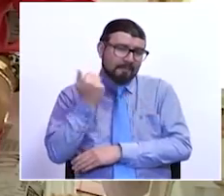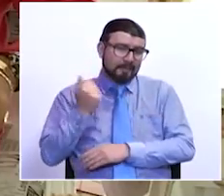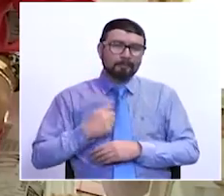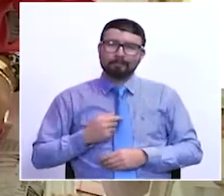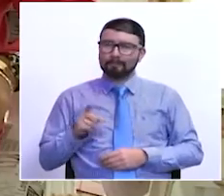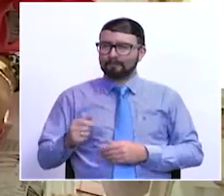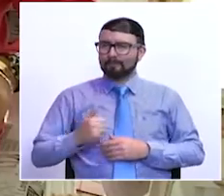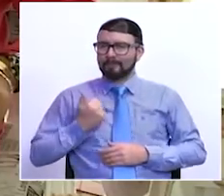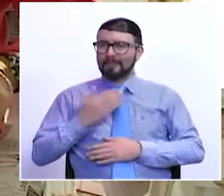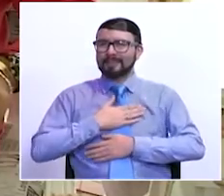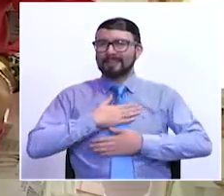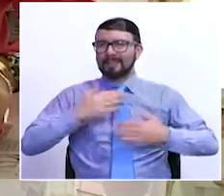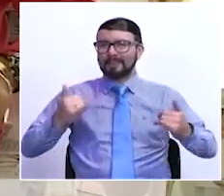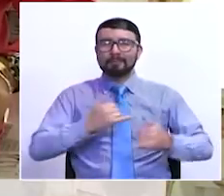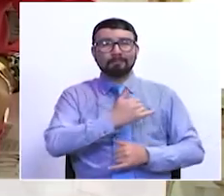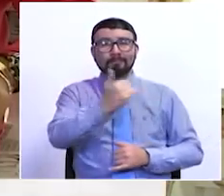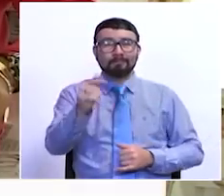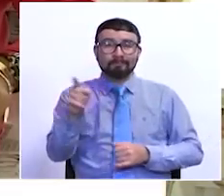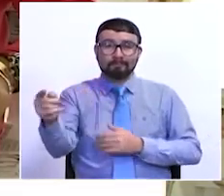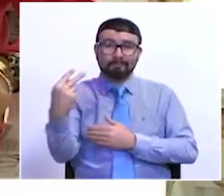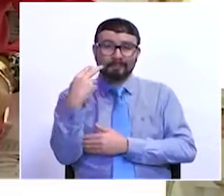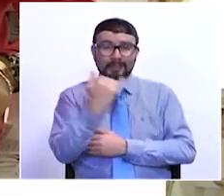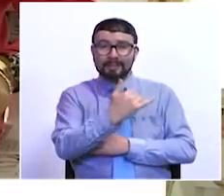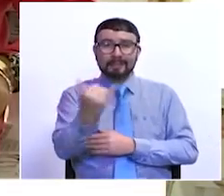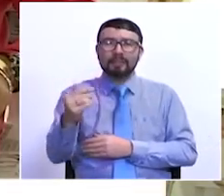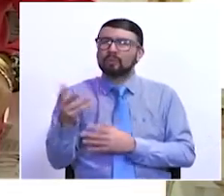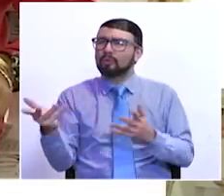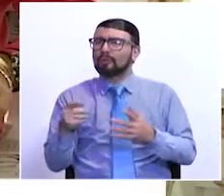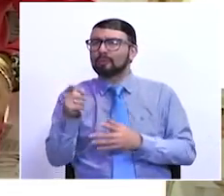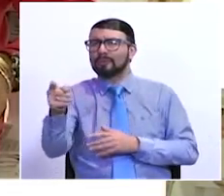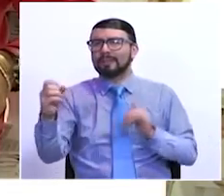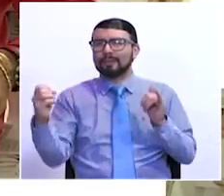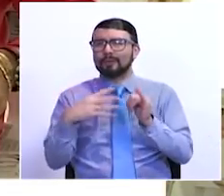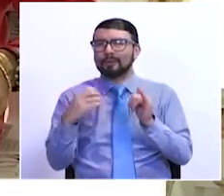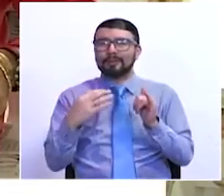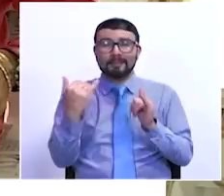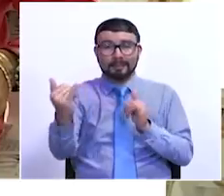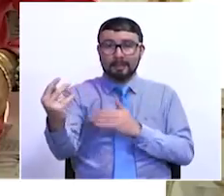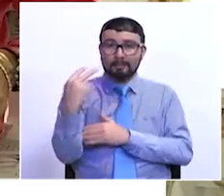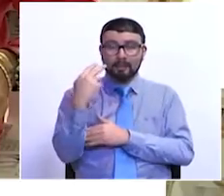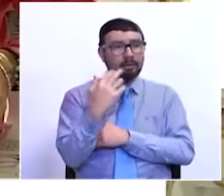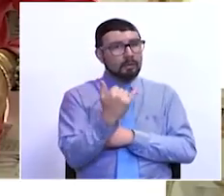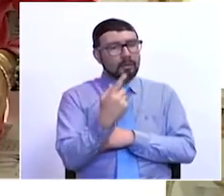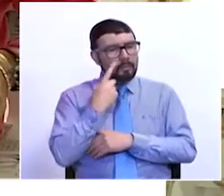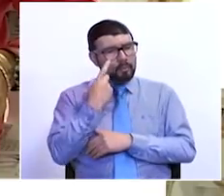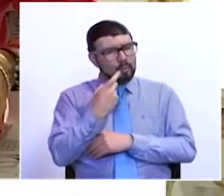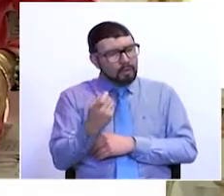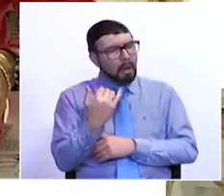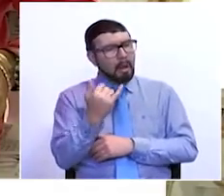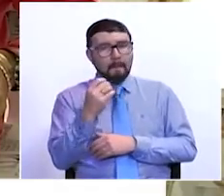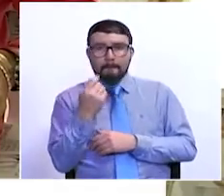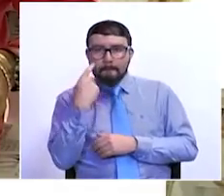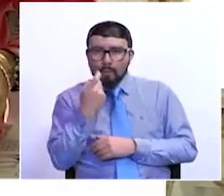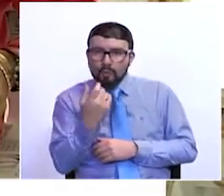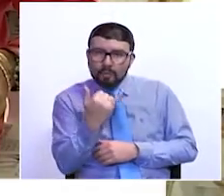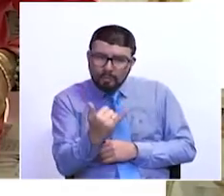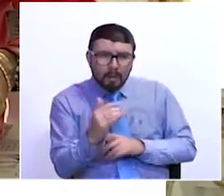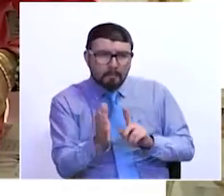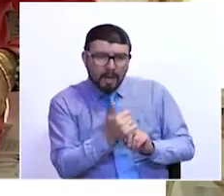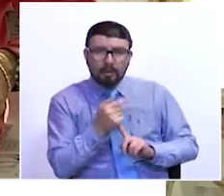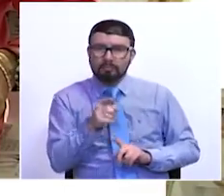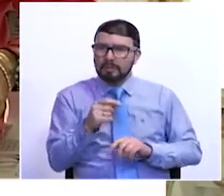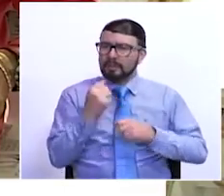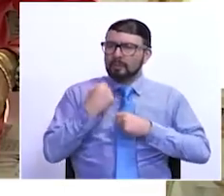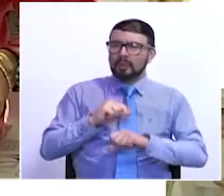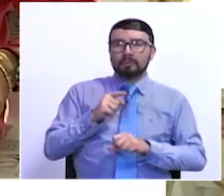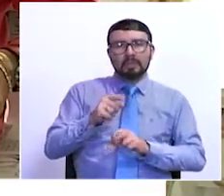muy especial a todas esas personas que nos están viendo a través de YouTube, donde hacen unas búsquedas constantes y tratamos de resolver en